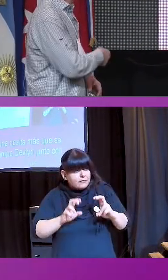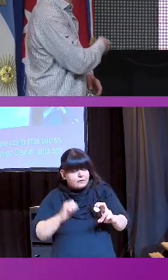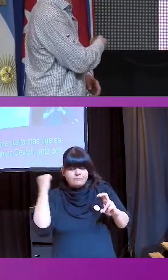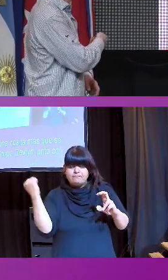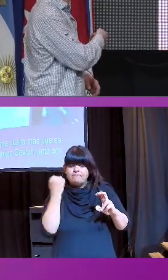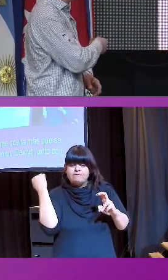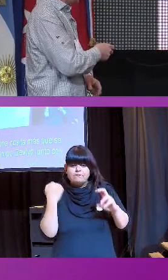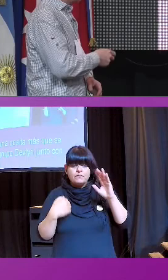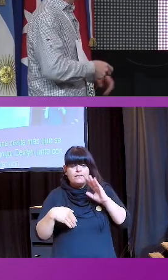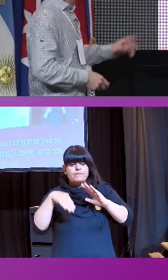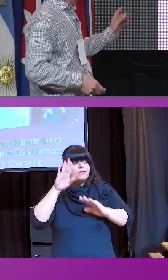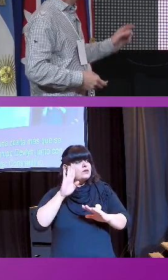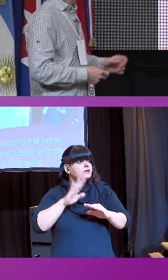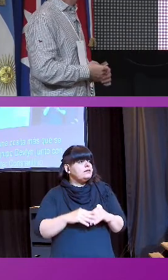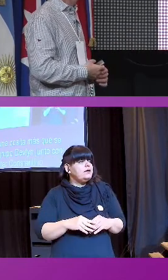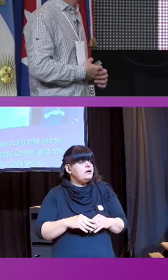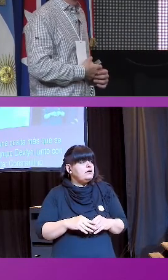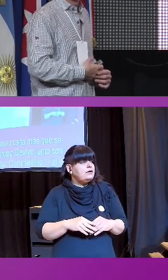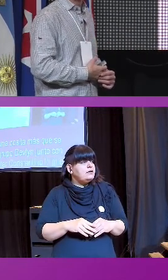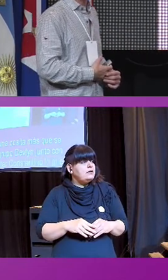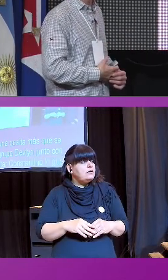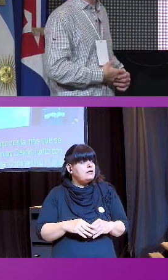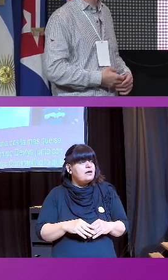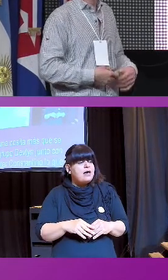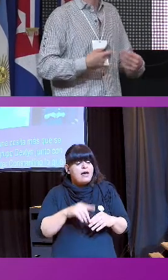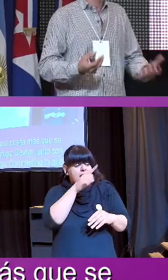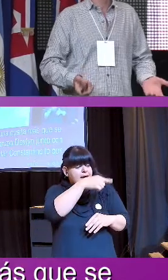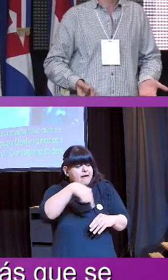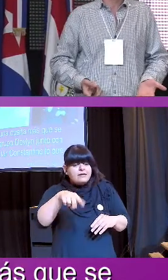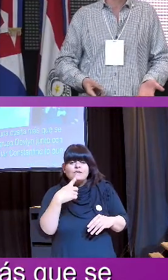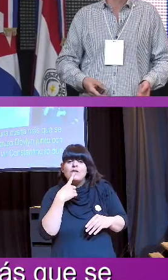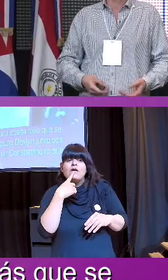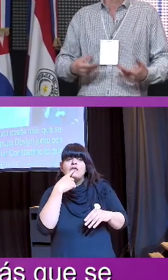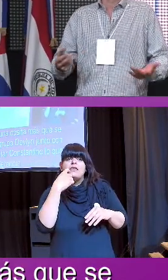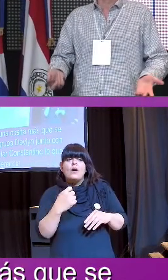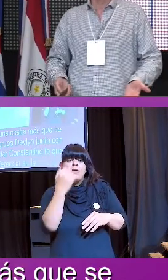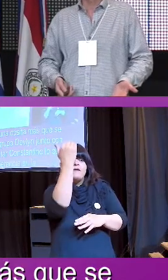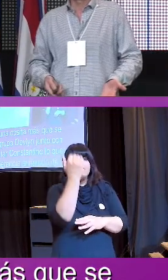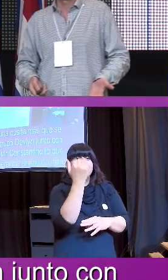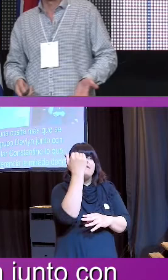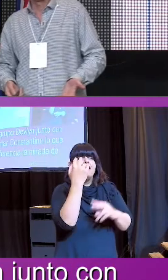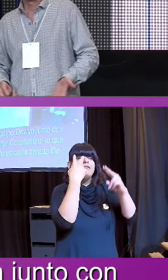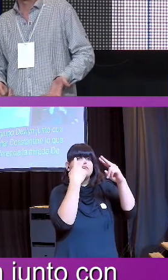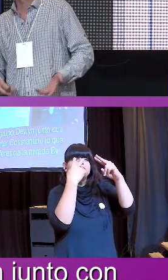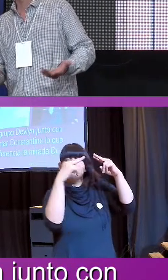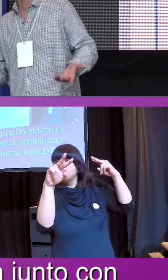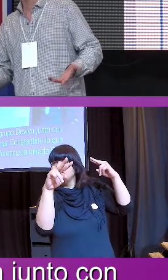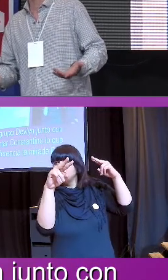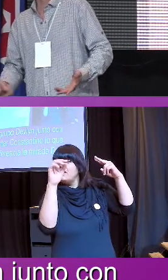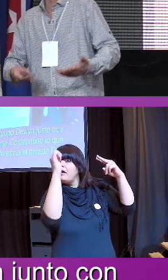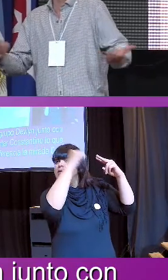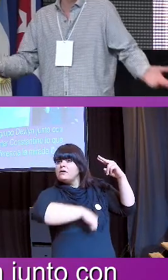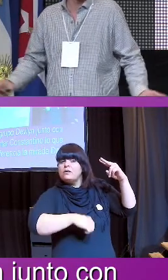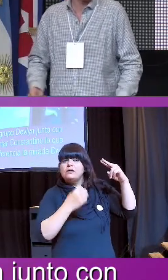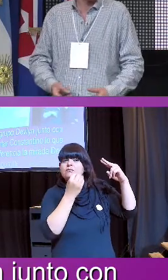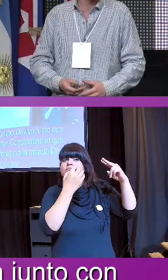importantes, John Constantino. Lo que empezaron a ver es, bueno, ¿y esa indiferencia a la mirada de dónde viene? ¿Sí? ¿Cuál es el problema?